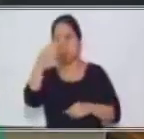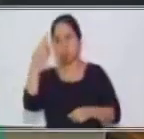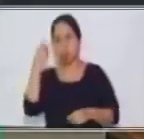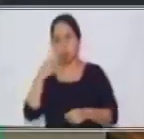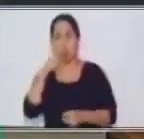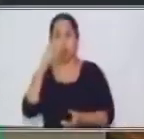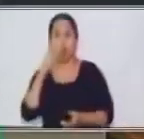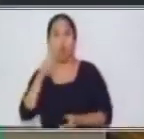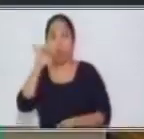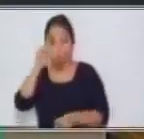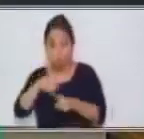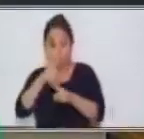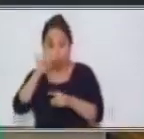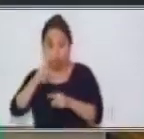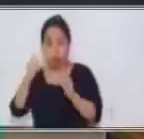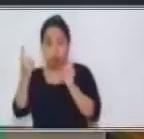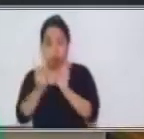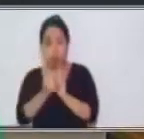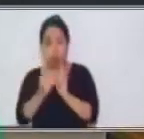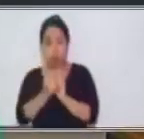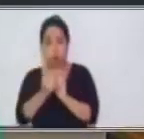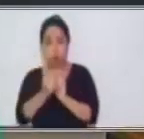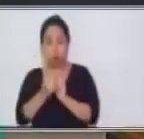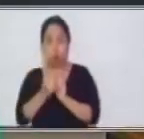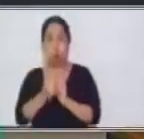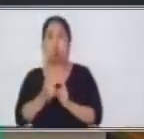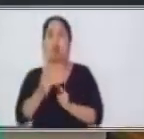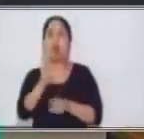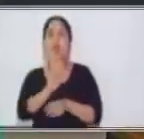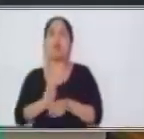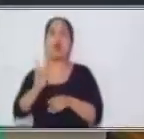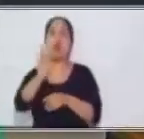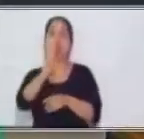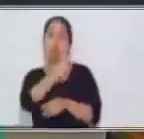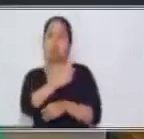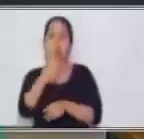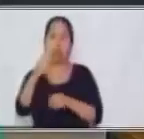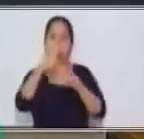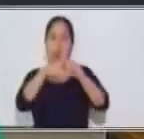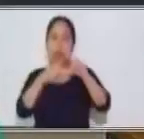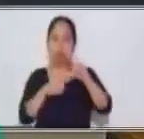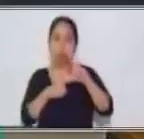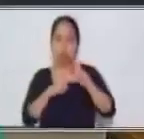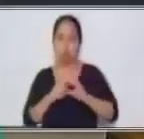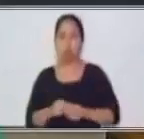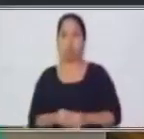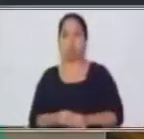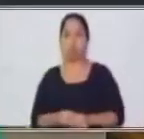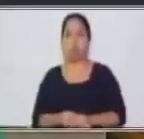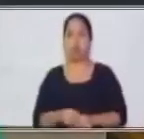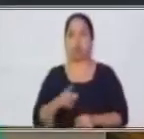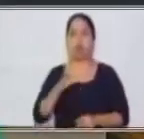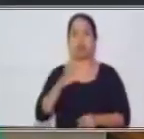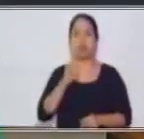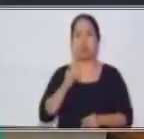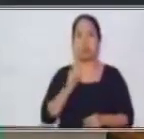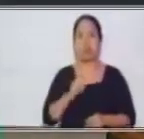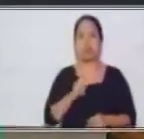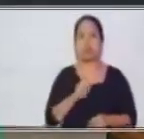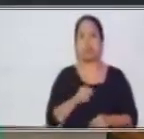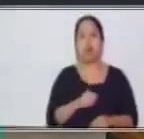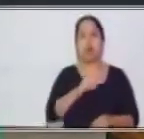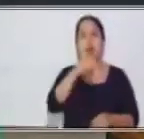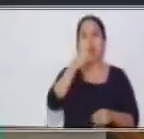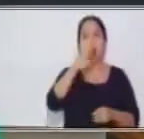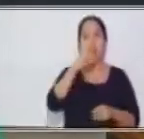vez encontrado el valor de uno de los ángulos, usted ya sabe por definición general que alfa más beta más 90 grados